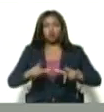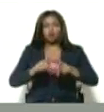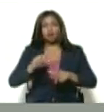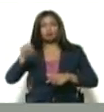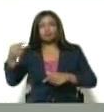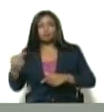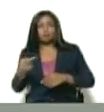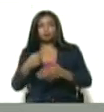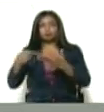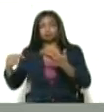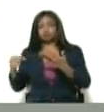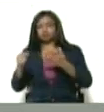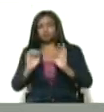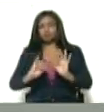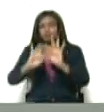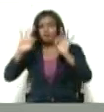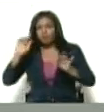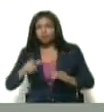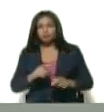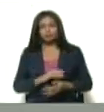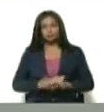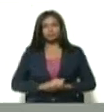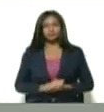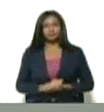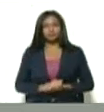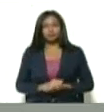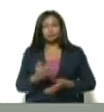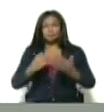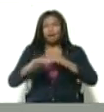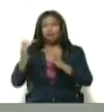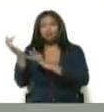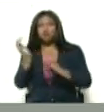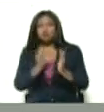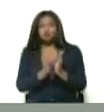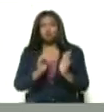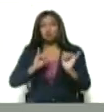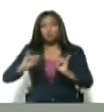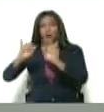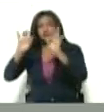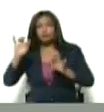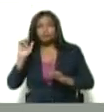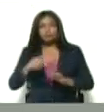dan todos los episodios. Va Jesús